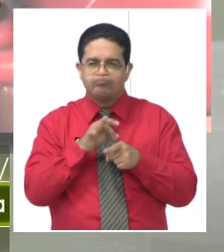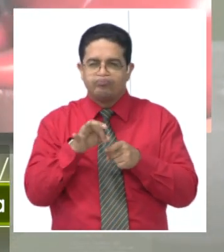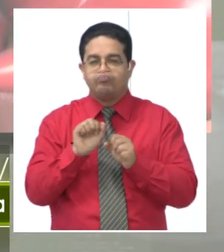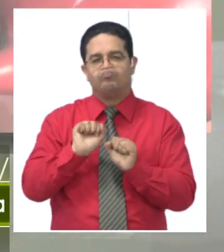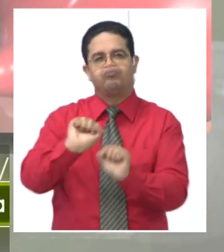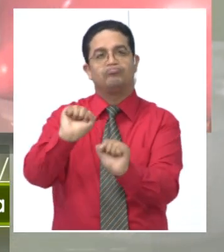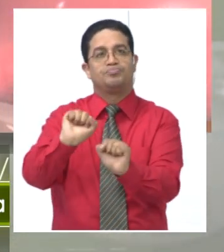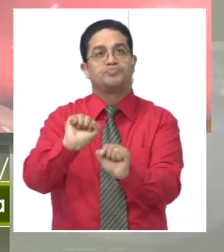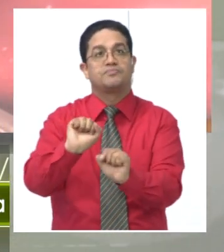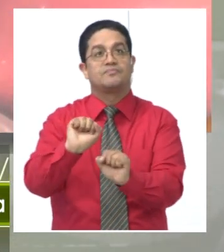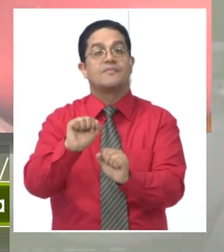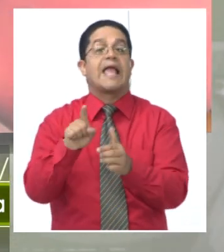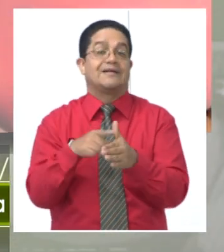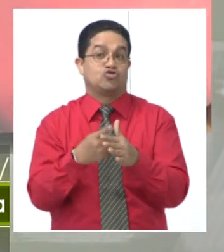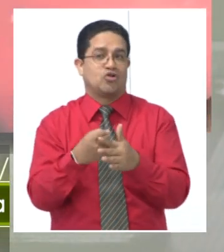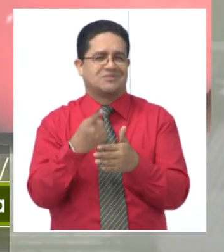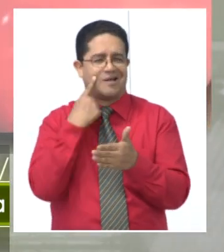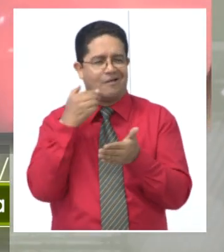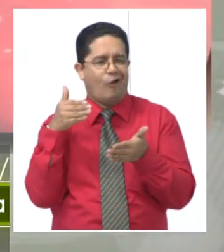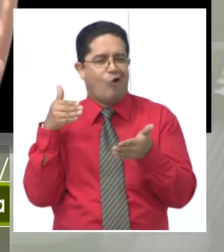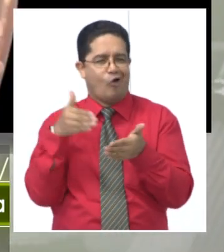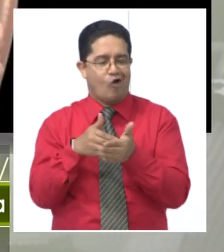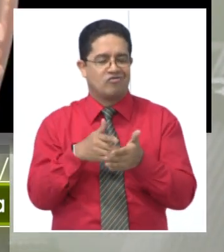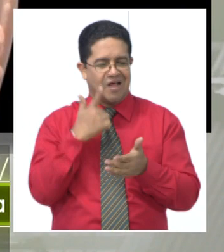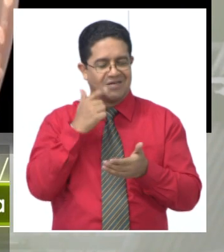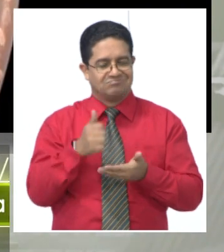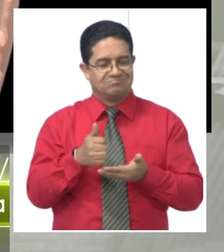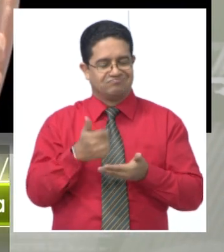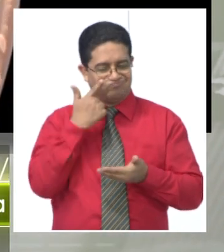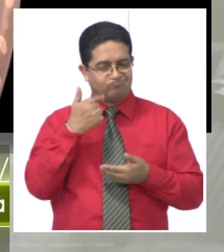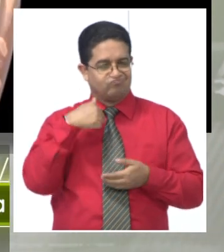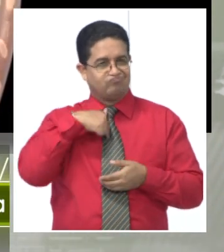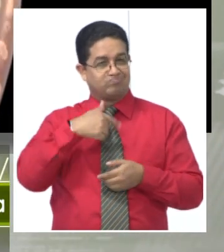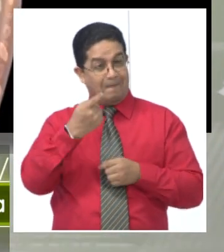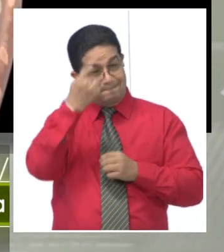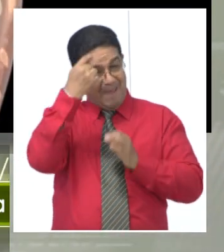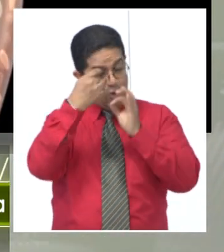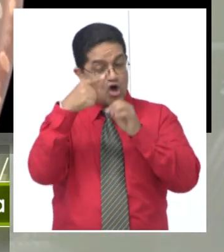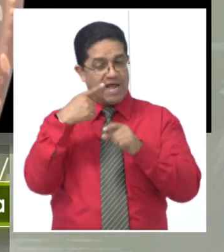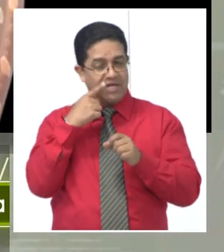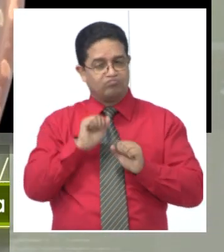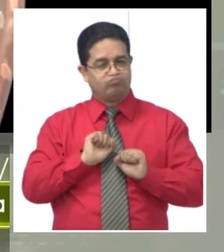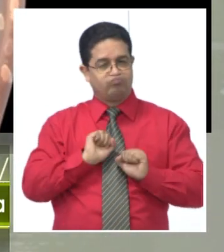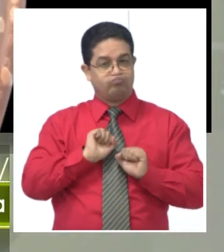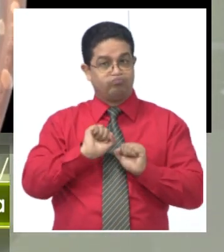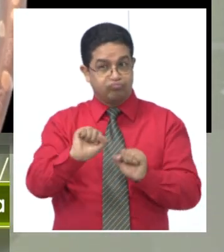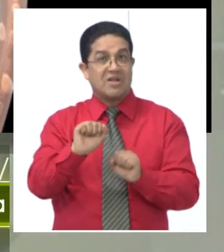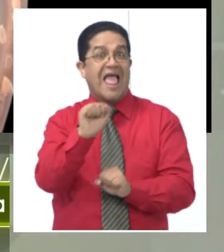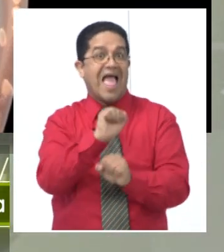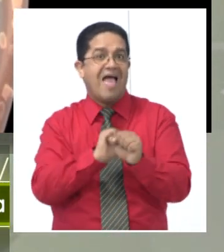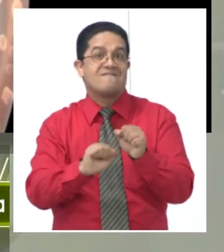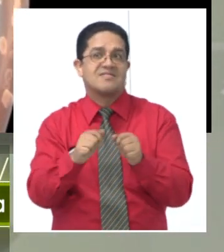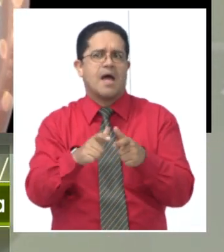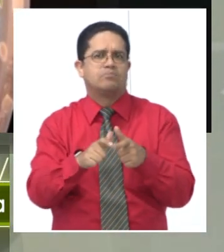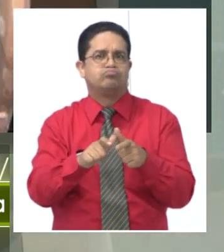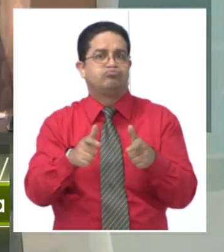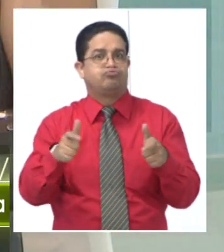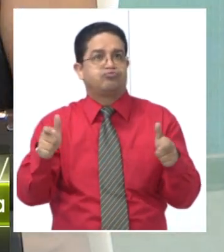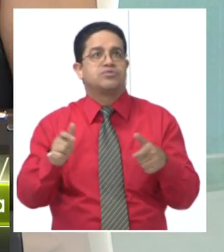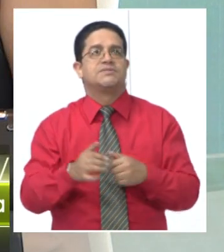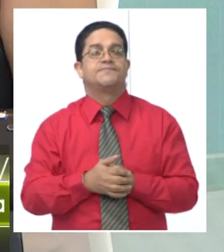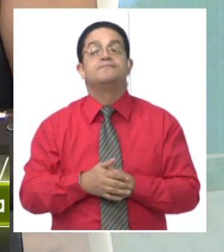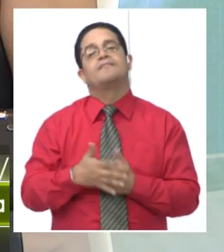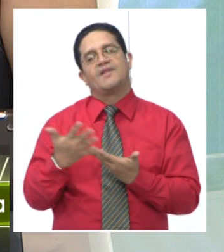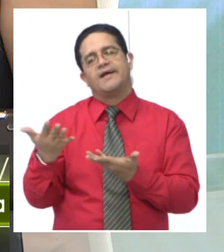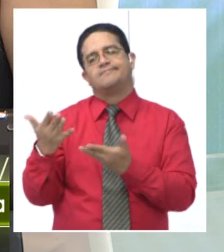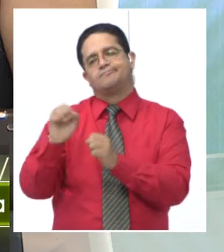ese momento el anticuerpo que generó la vacuna va a ayudar a que entonces el virus se contenga y no se replique en las células vecinas. Claro, normalmente la recomendación